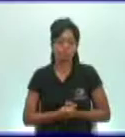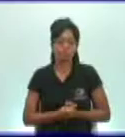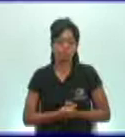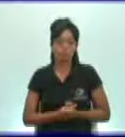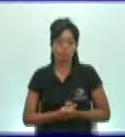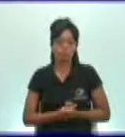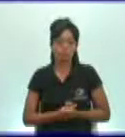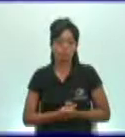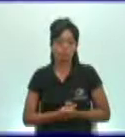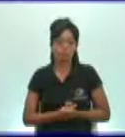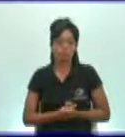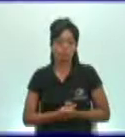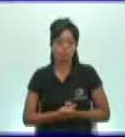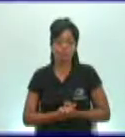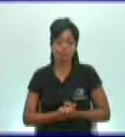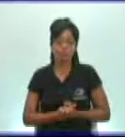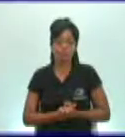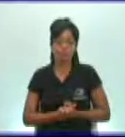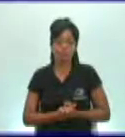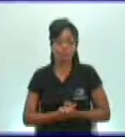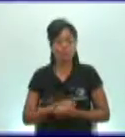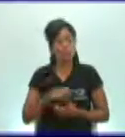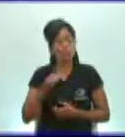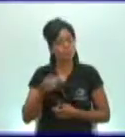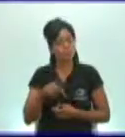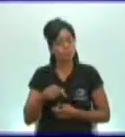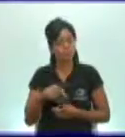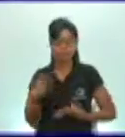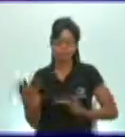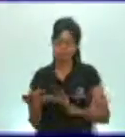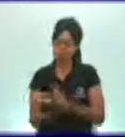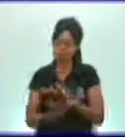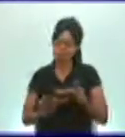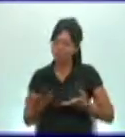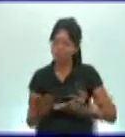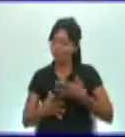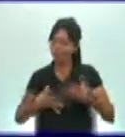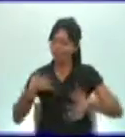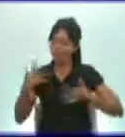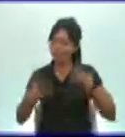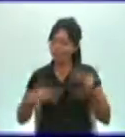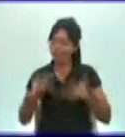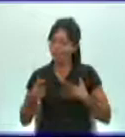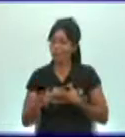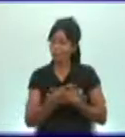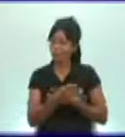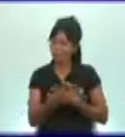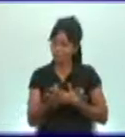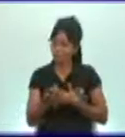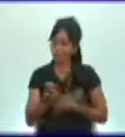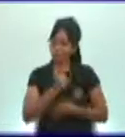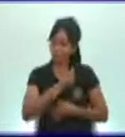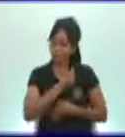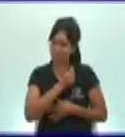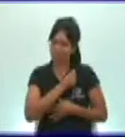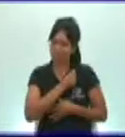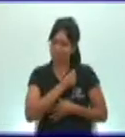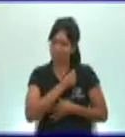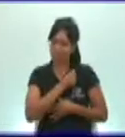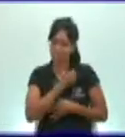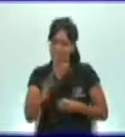Ahora quiero compartir con ustedes una actividad donde vamos a ir incorporando todos los